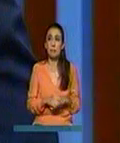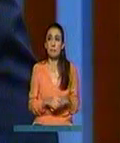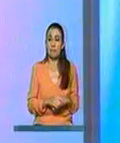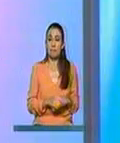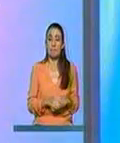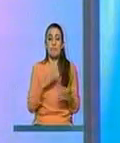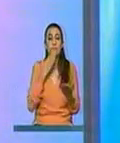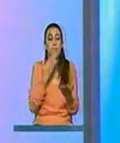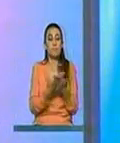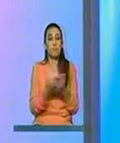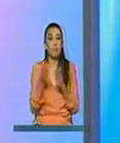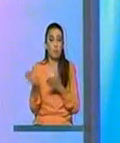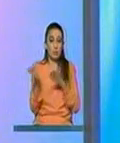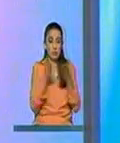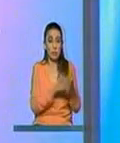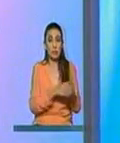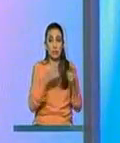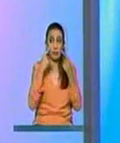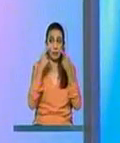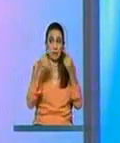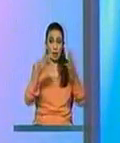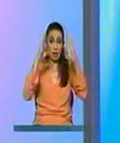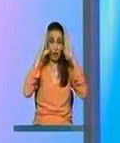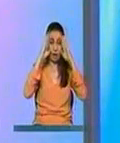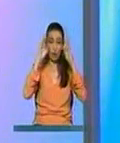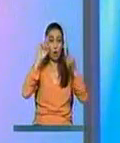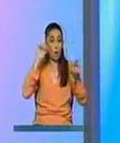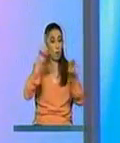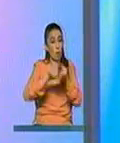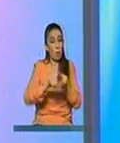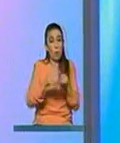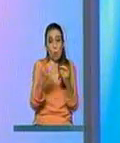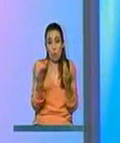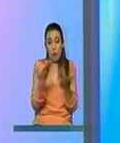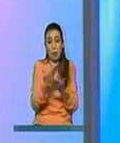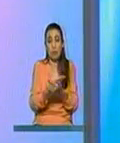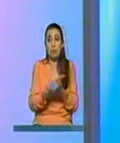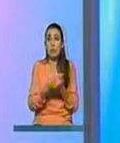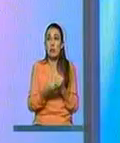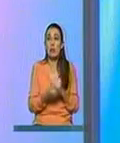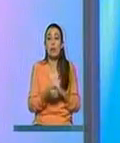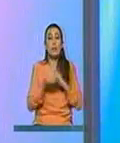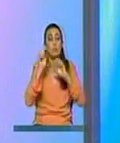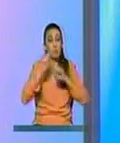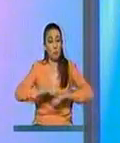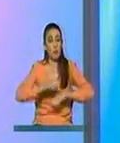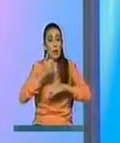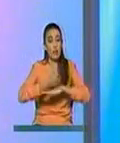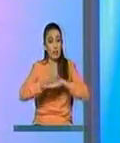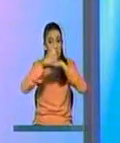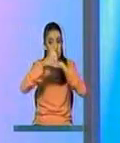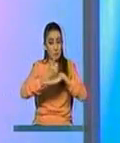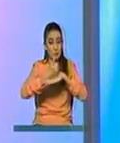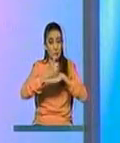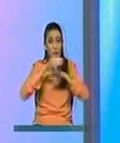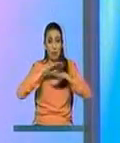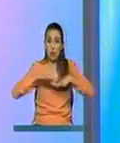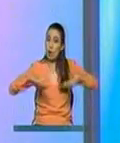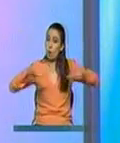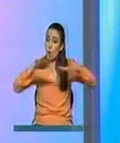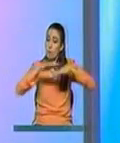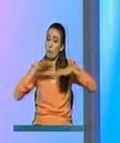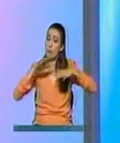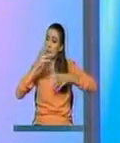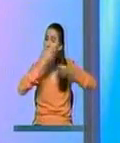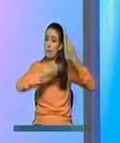muchas gracias, Pedro. Hay que estar pendientes finalmente a qué acuerdos se pueden llegar con las autoridades y las posibilidades ciertas del crecimiento y la expansión de los